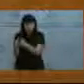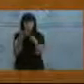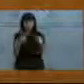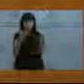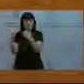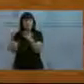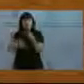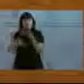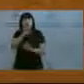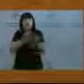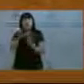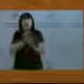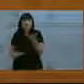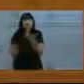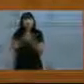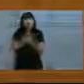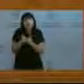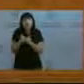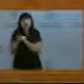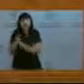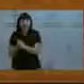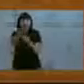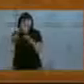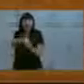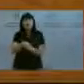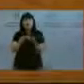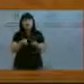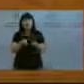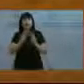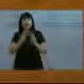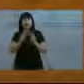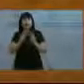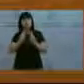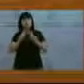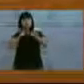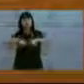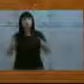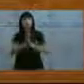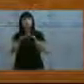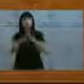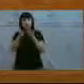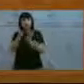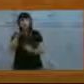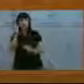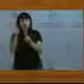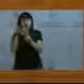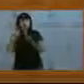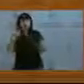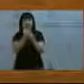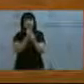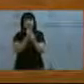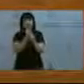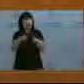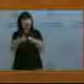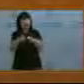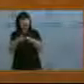todas las organizaciones y agentes concernidos alumbrasen el pacto social contra la violencia sobre las mujeres, que se ha convertido en